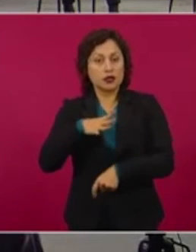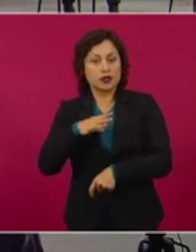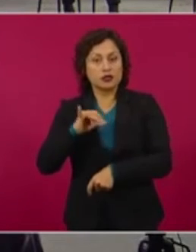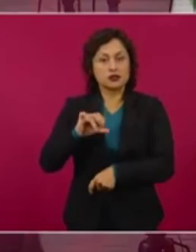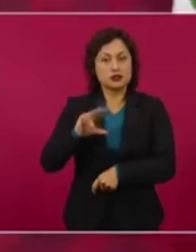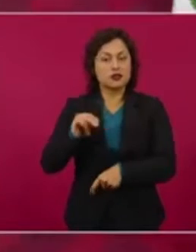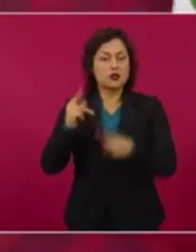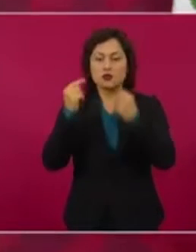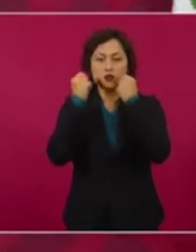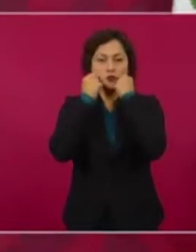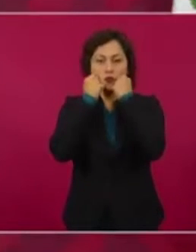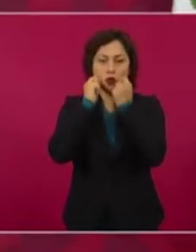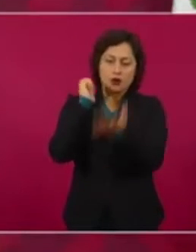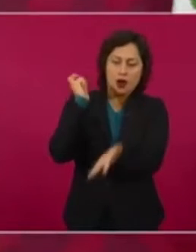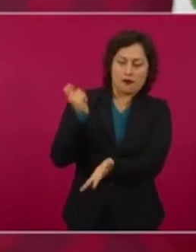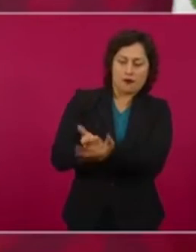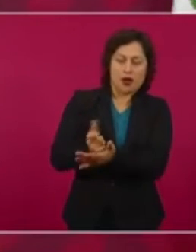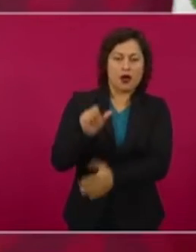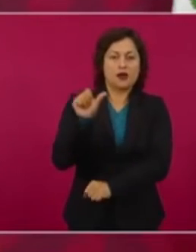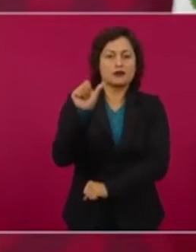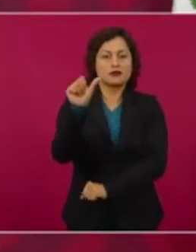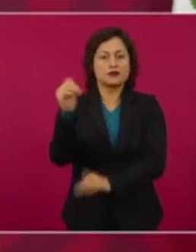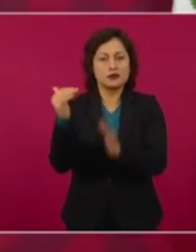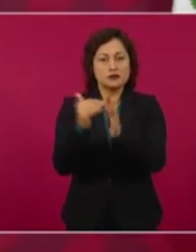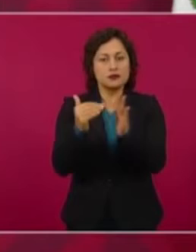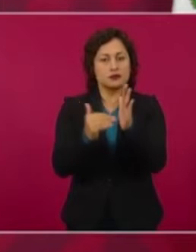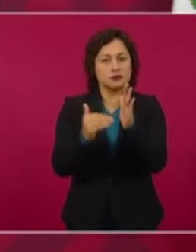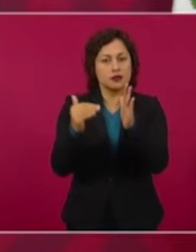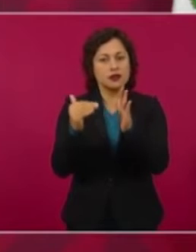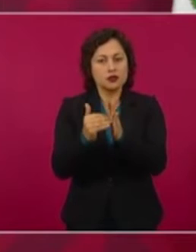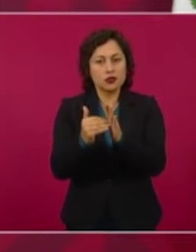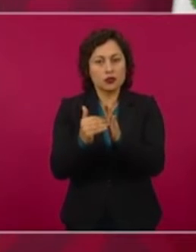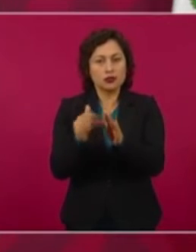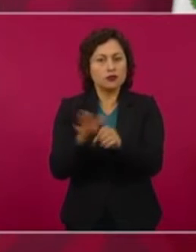16,000 millones por contrato.